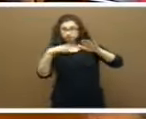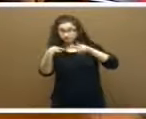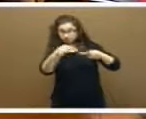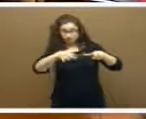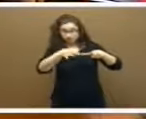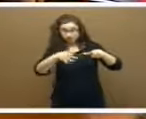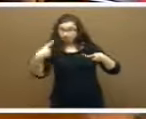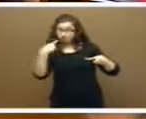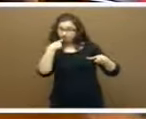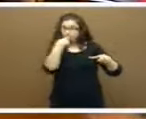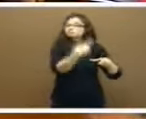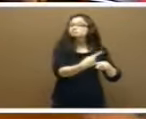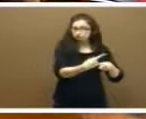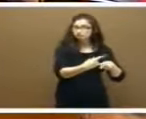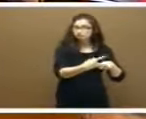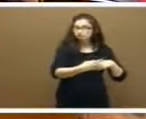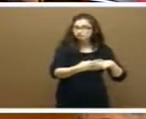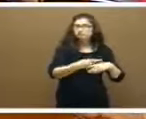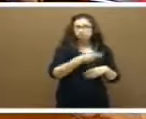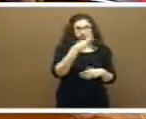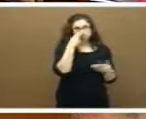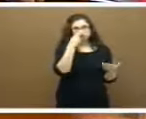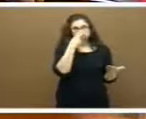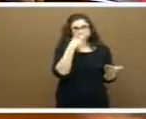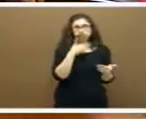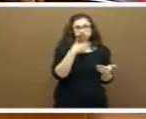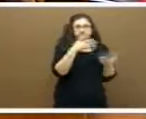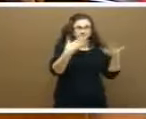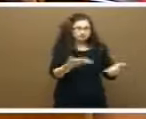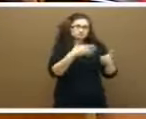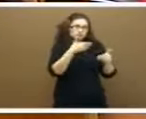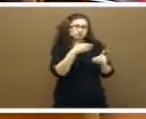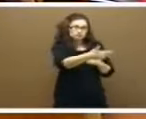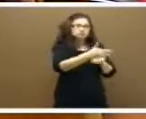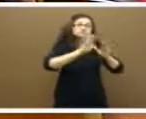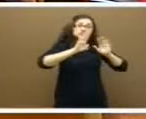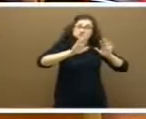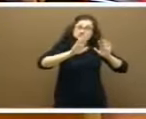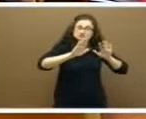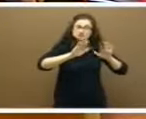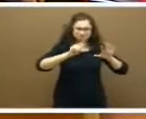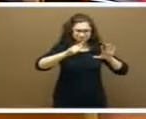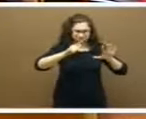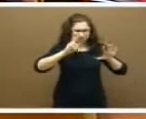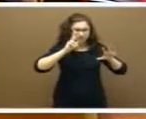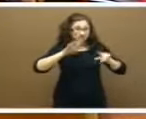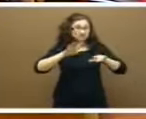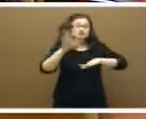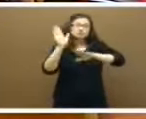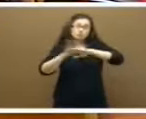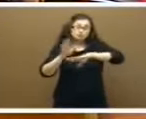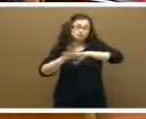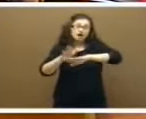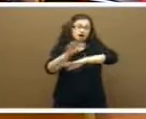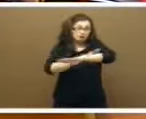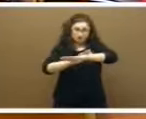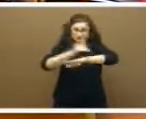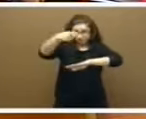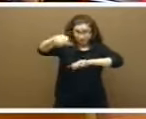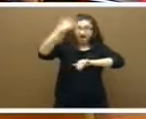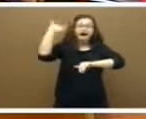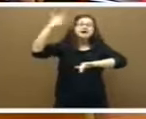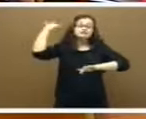habida cuenta de que, evidentemente, lo que interesa es el presente y el futuro, pero sin duda alguna, el punto de partida que nos han dejado, que dejó el Gobierno, que ustedes apoyaron, pues no ha